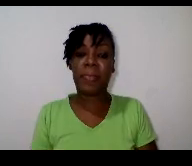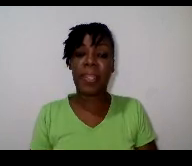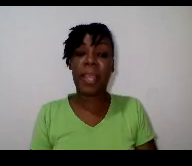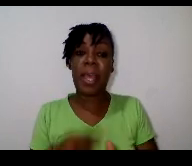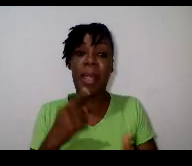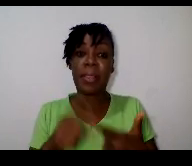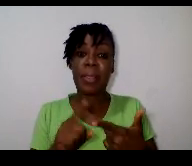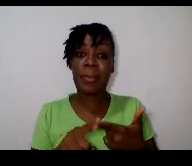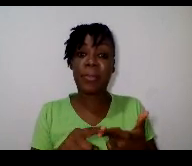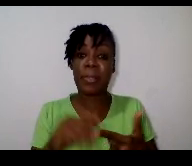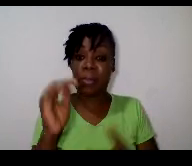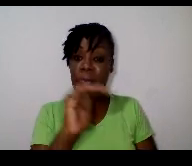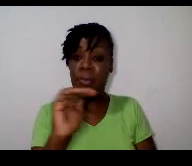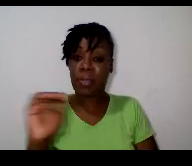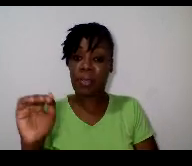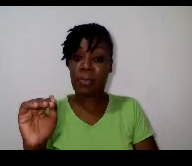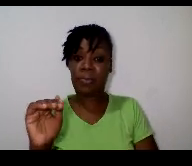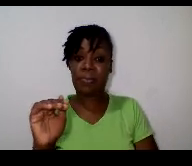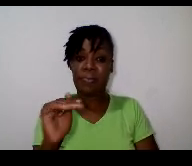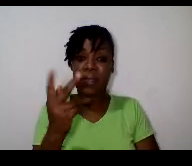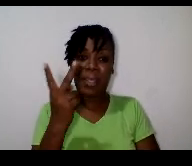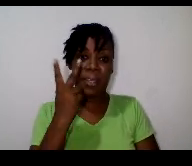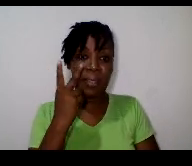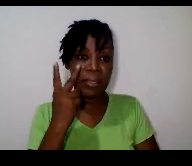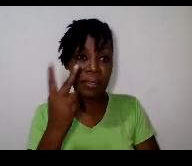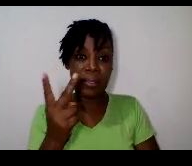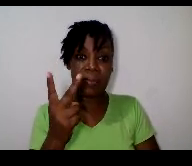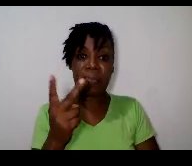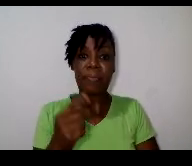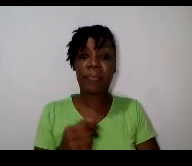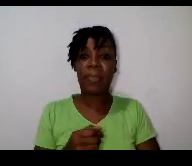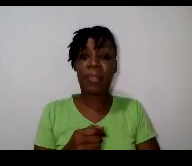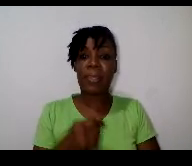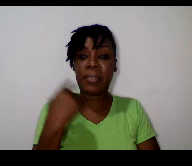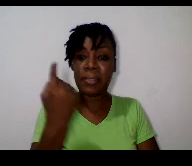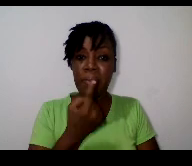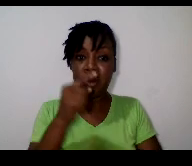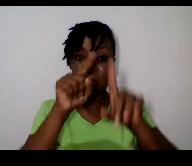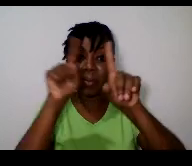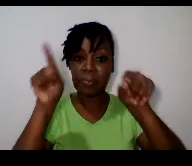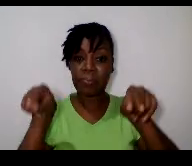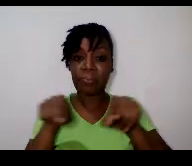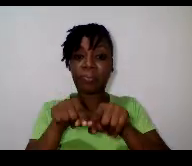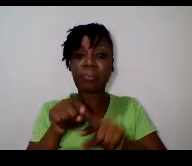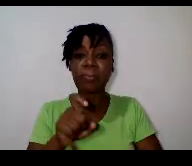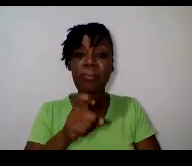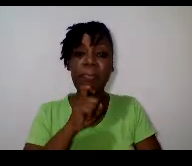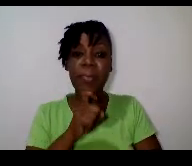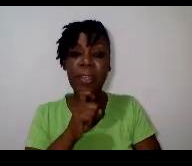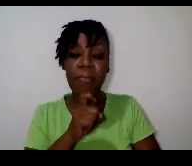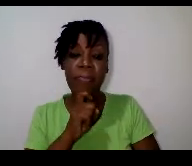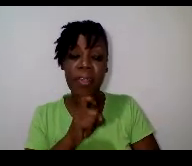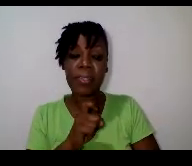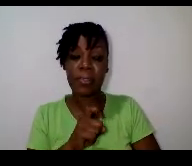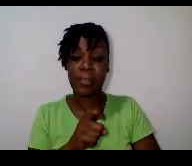que tienen una exposición a las pantallas, una sobreexposición, tienen dificultades para ponerse en el lugar del otro y que